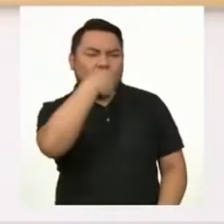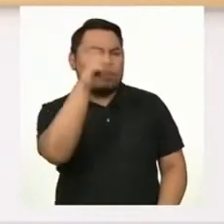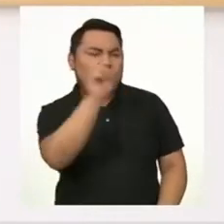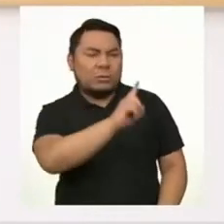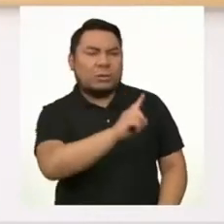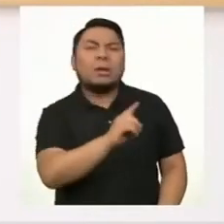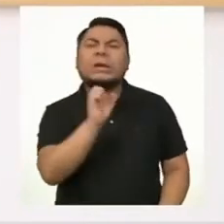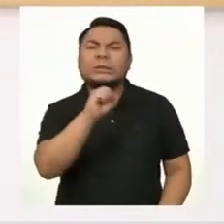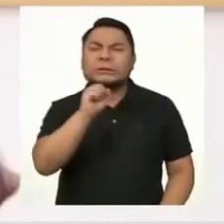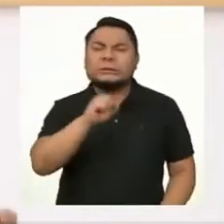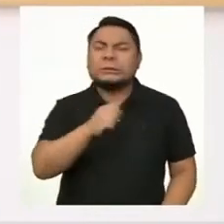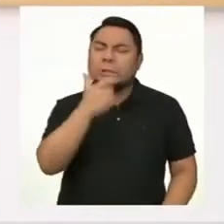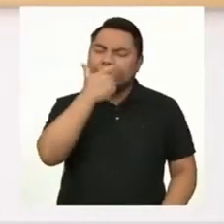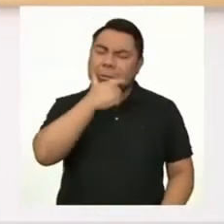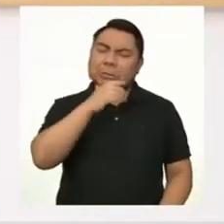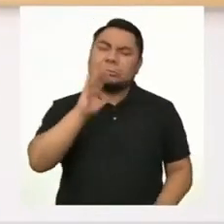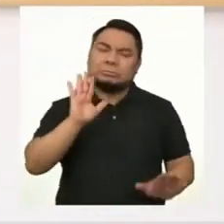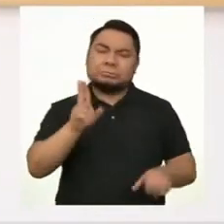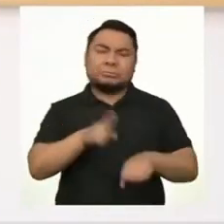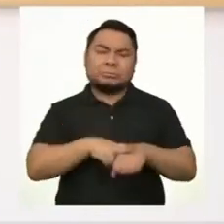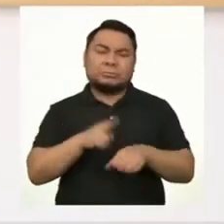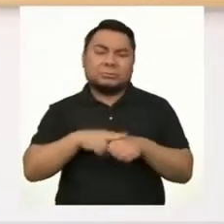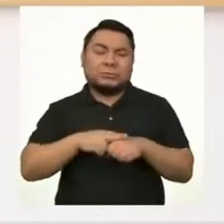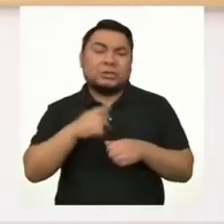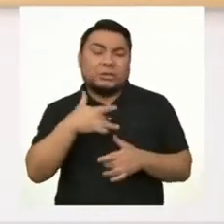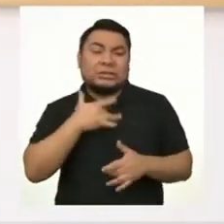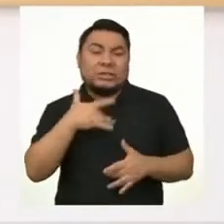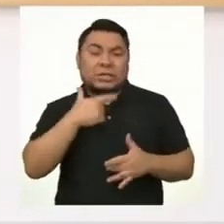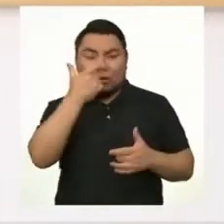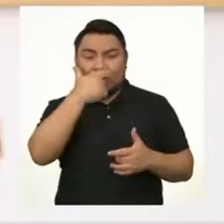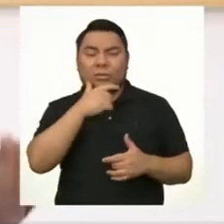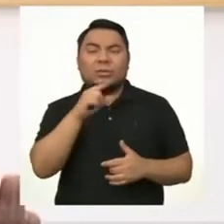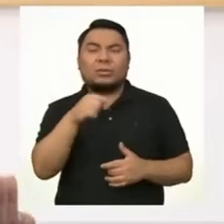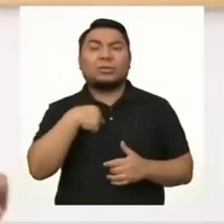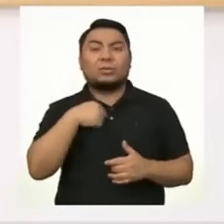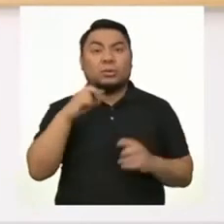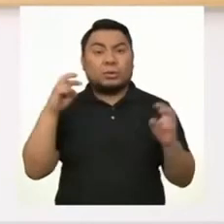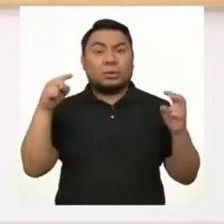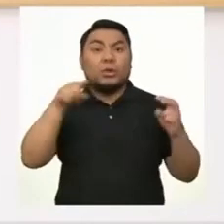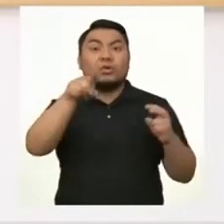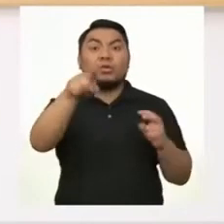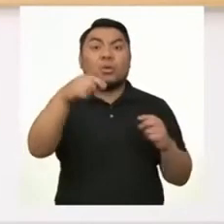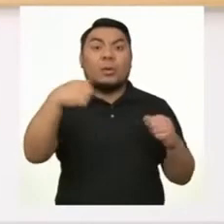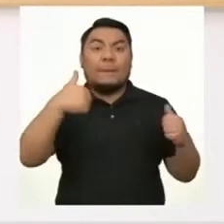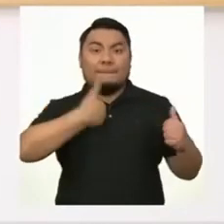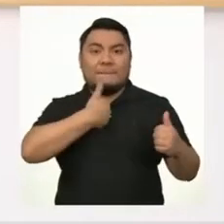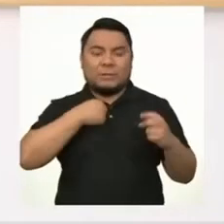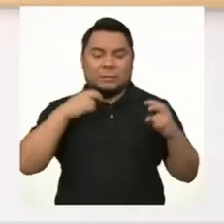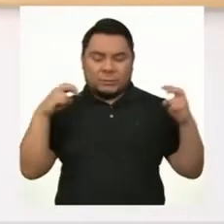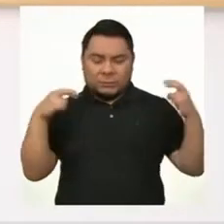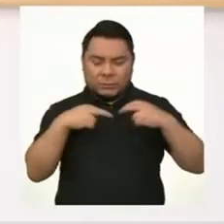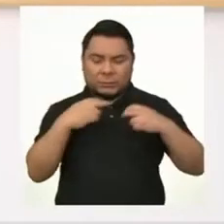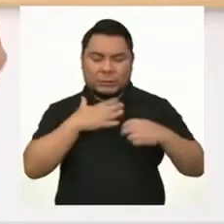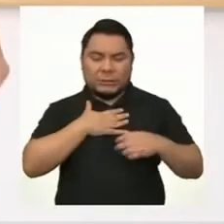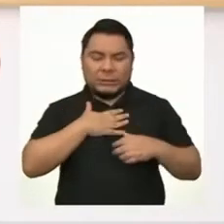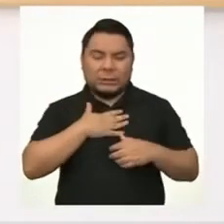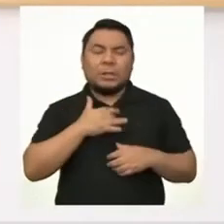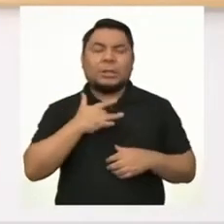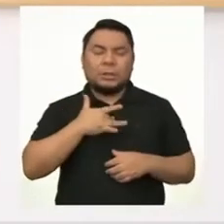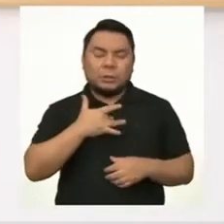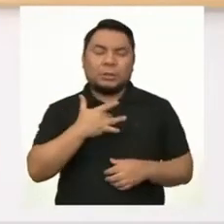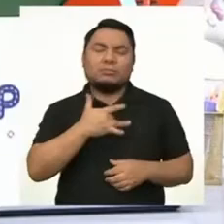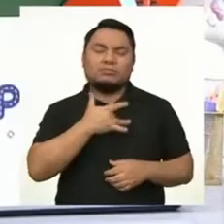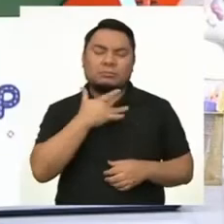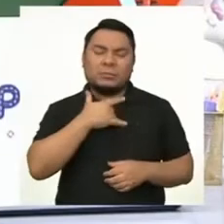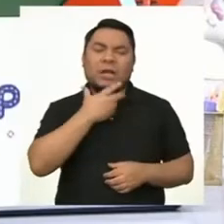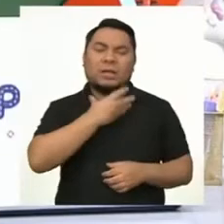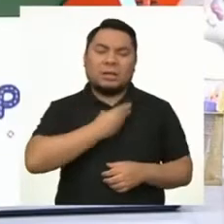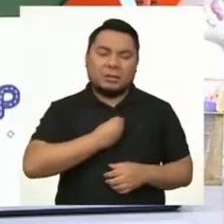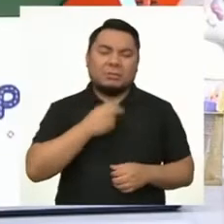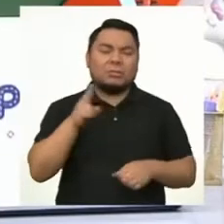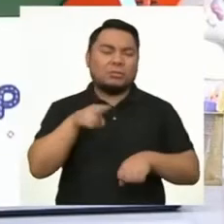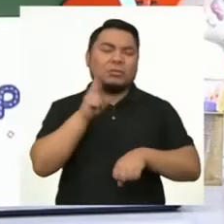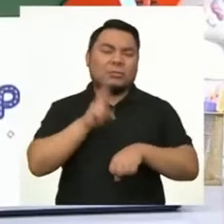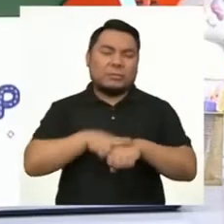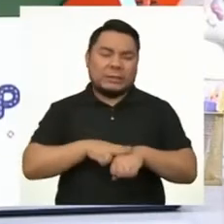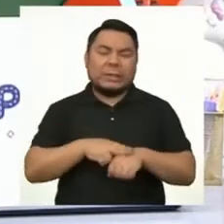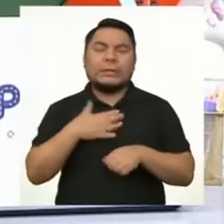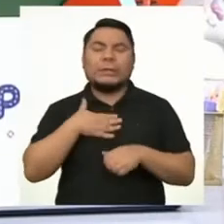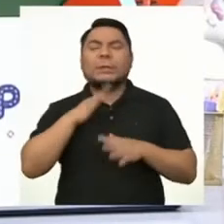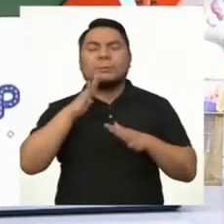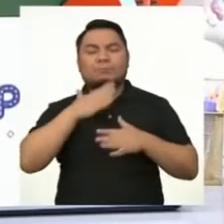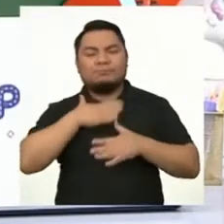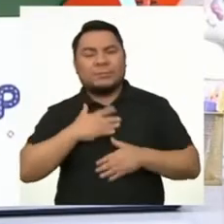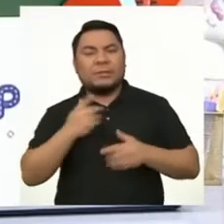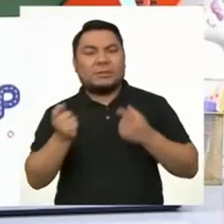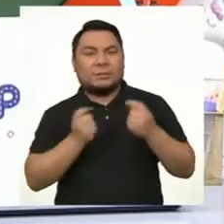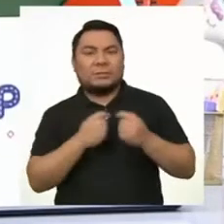hay que hacerlo. Decirnos a nosotras y nosotros mismos, sé que estás triste por X razón, es normal. Pero si ya